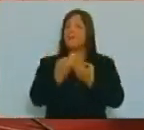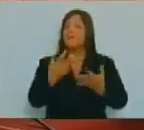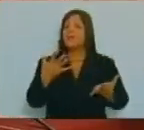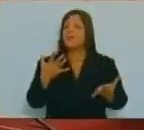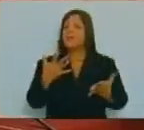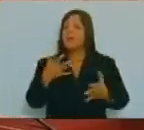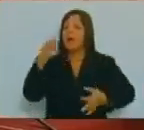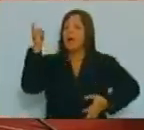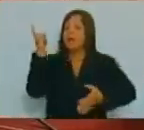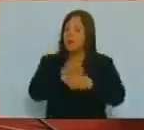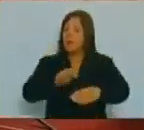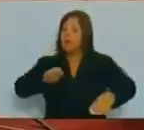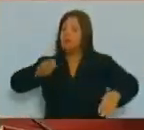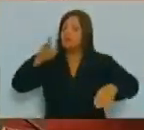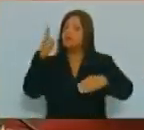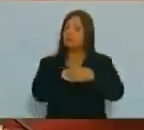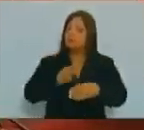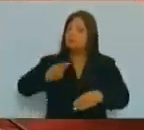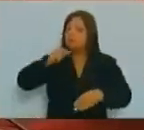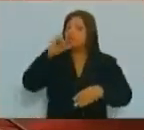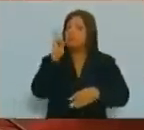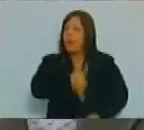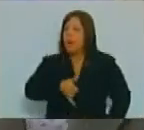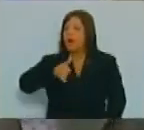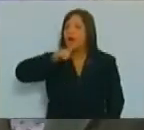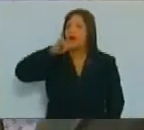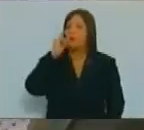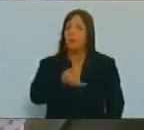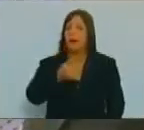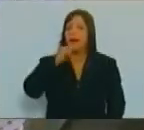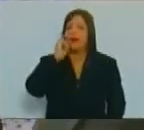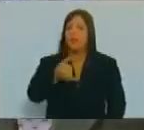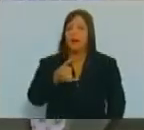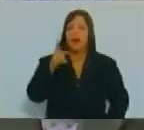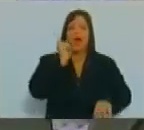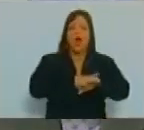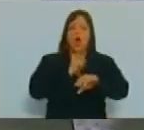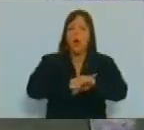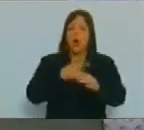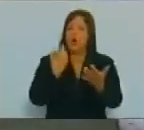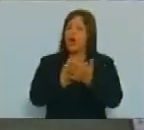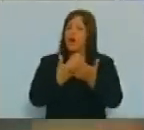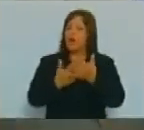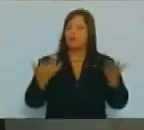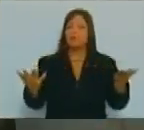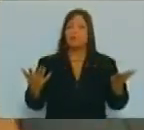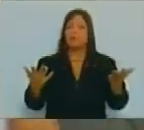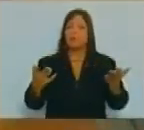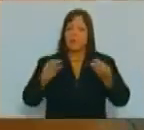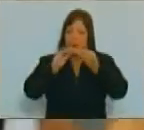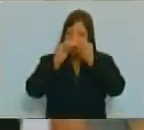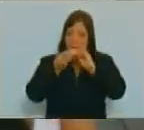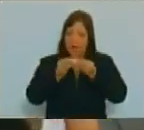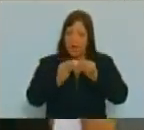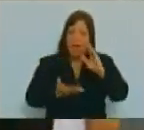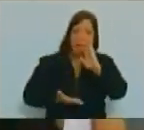estado apelando y así como en buena hora se corrigió y se le aumentó la pena john y